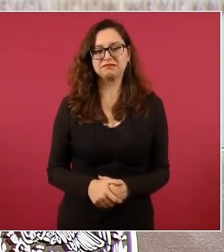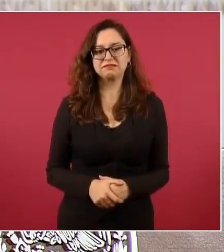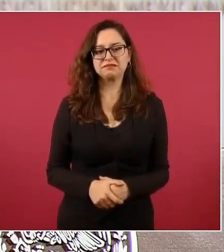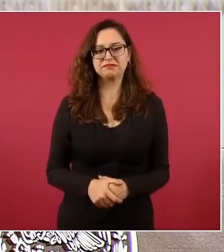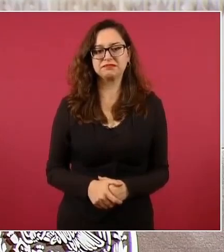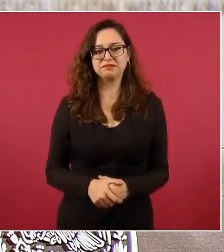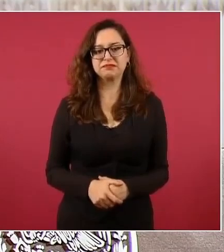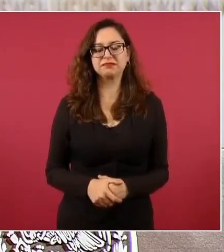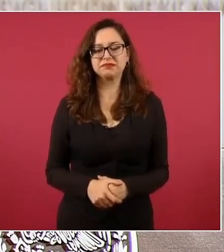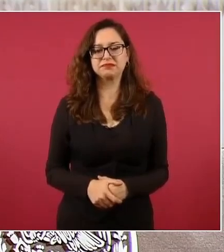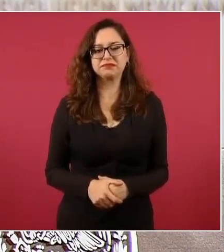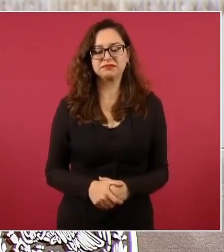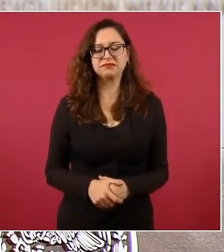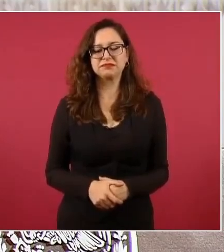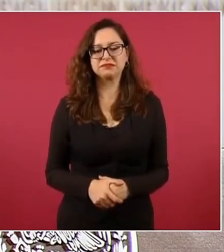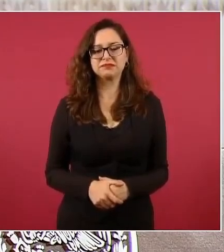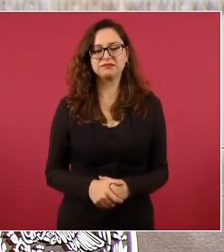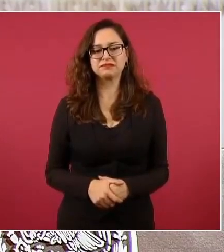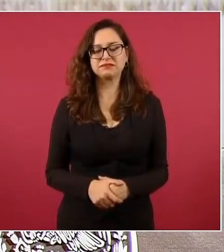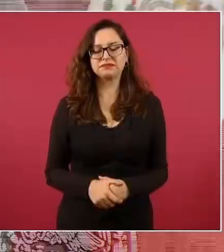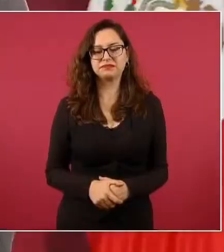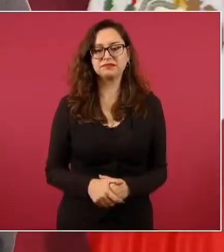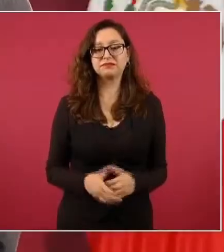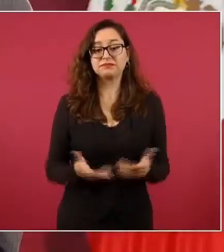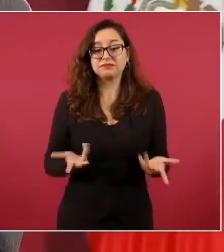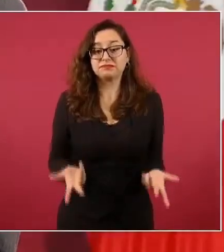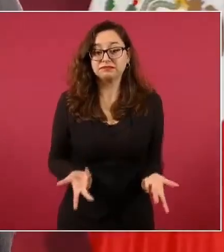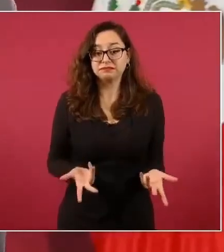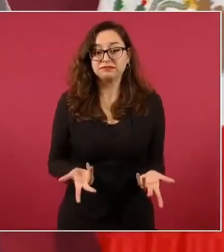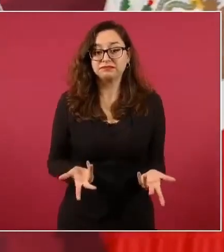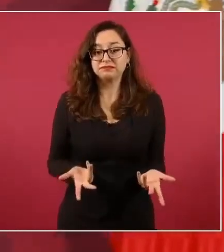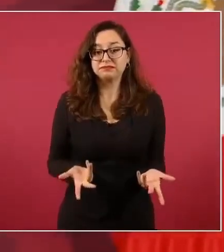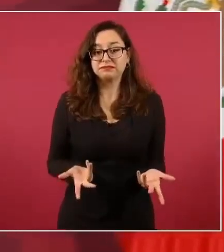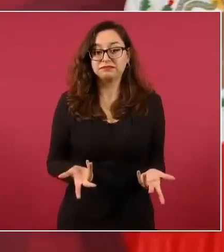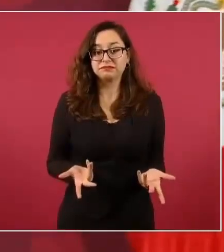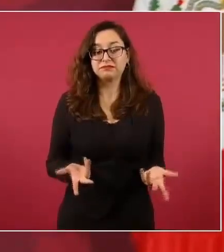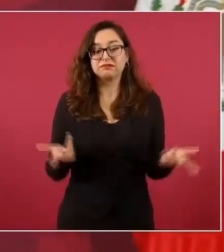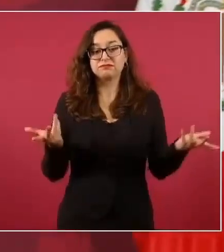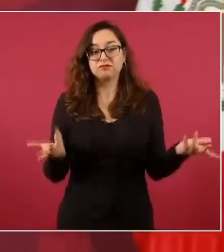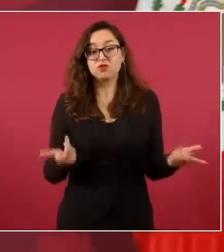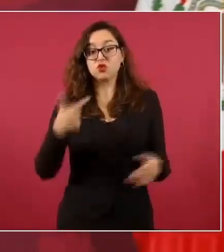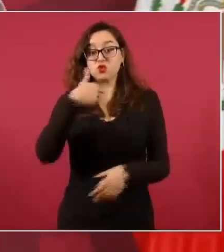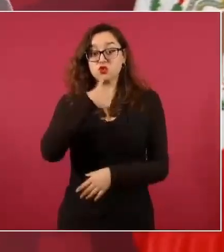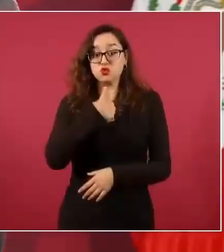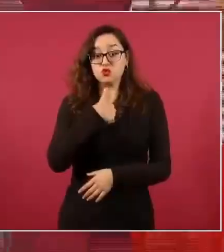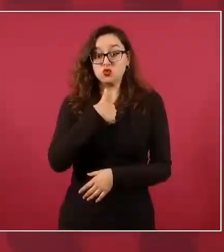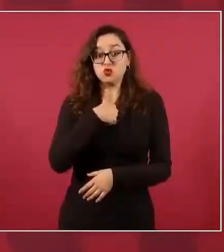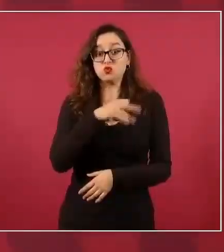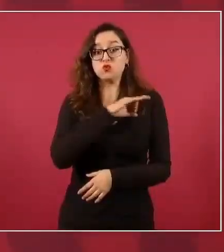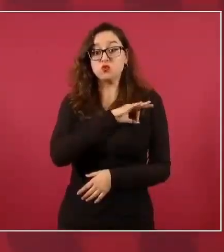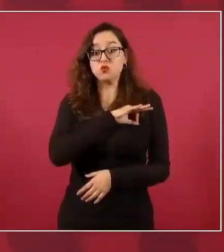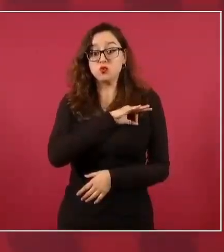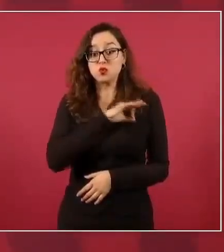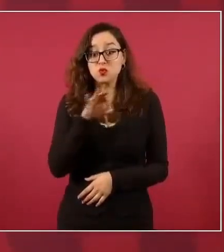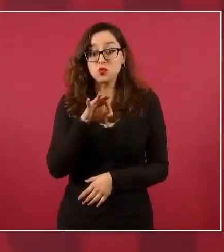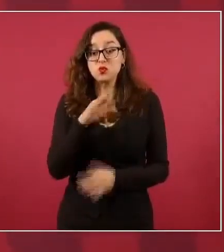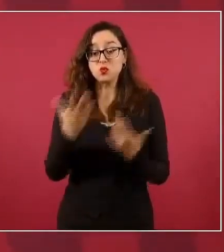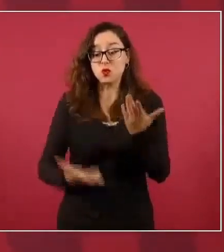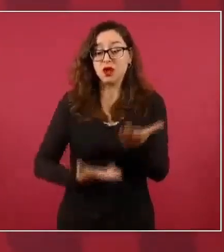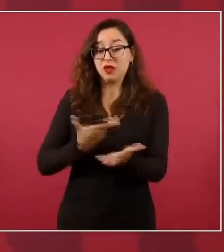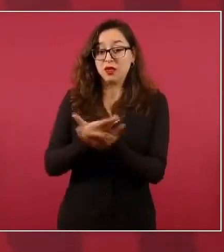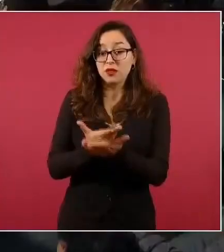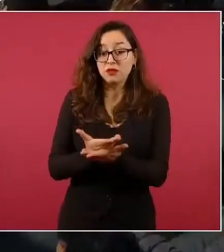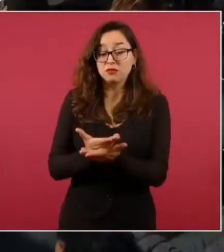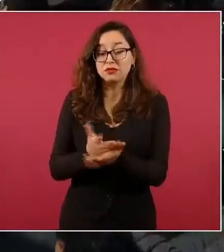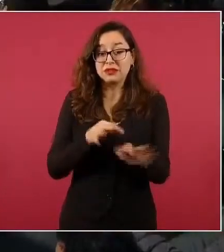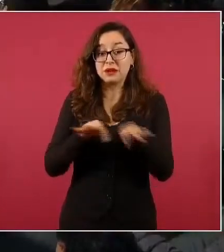de información. Entonces, ¿hasta dónde puedo con la nueva iniciativa?